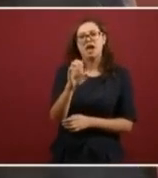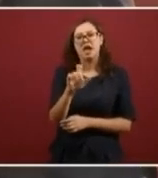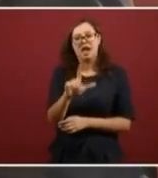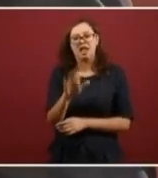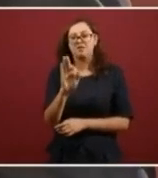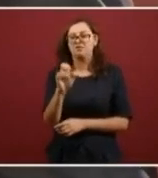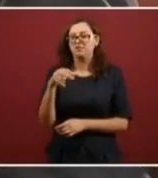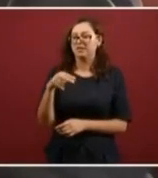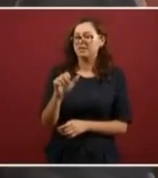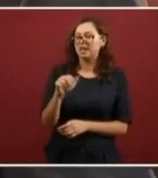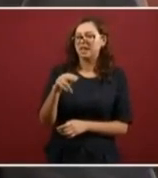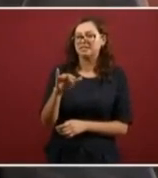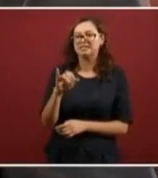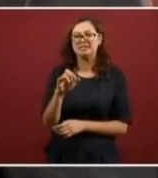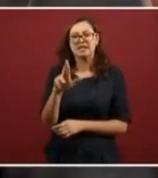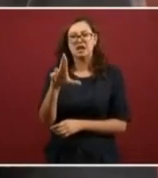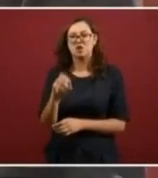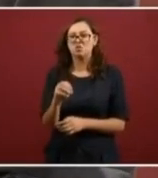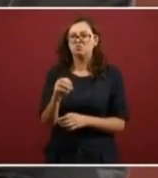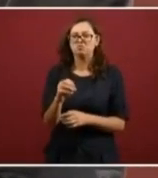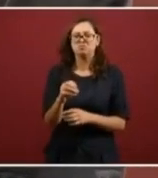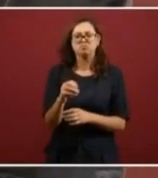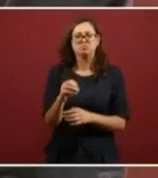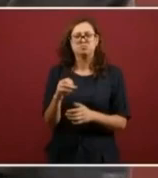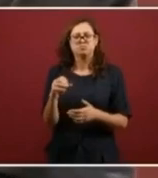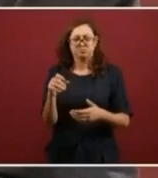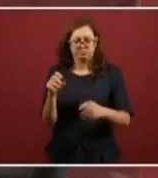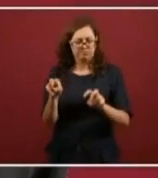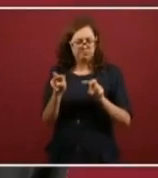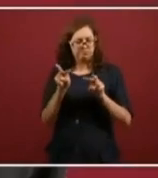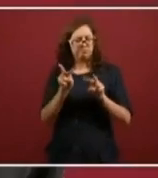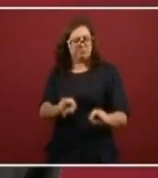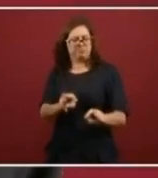sale en primera plana